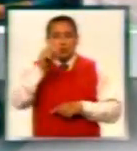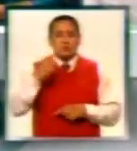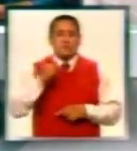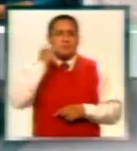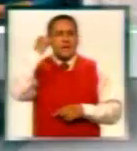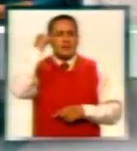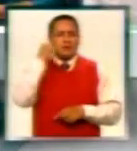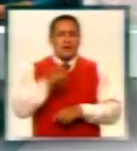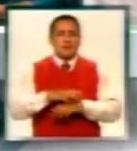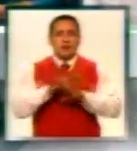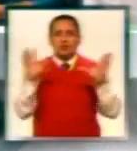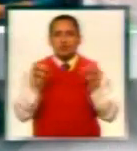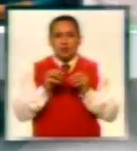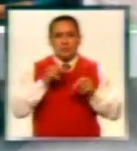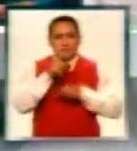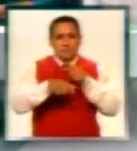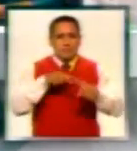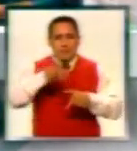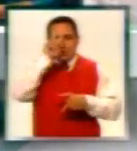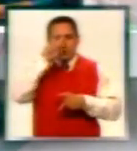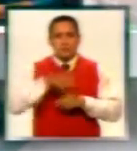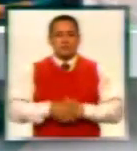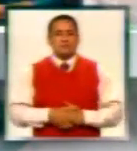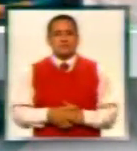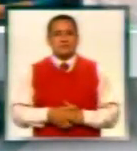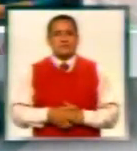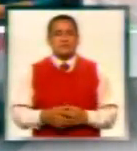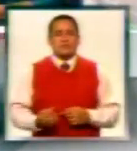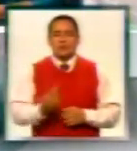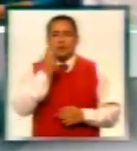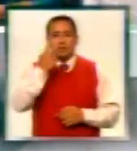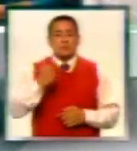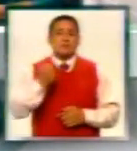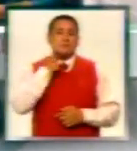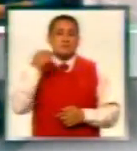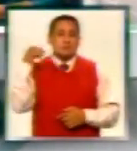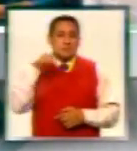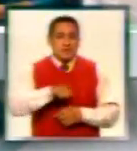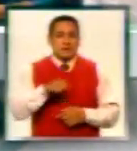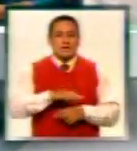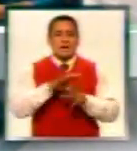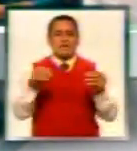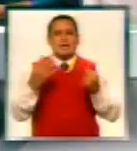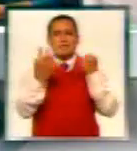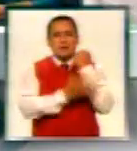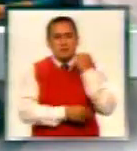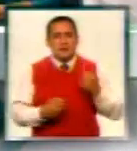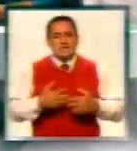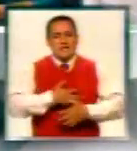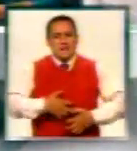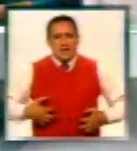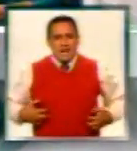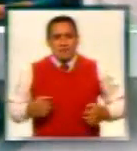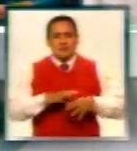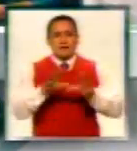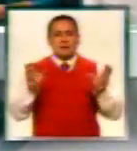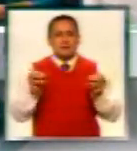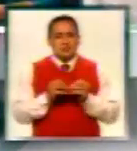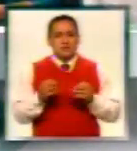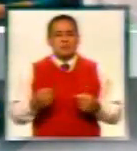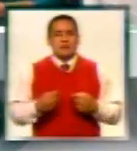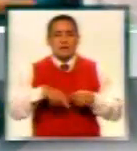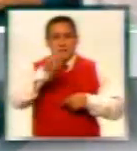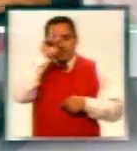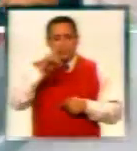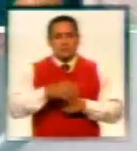son todos los peruanos. Los únicos derrotados son la pobreza, el hambre, la miseria. El